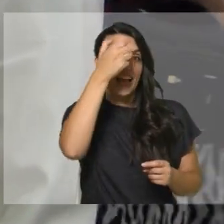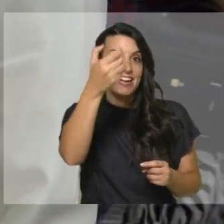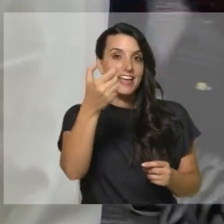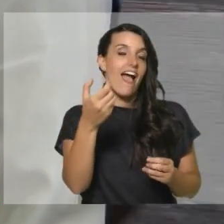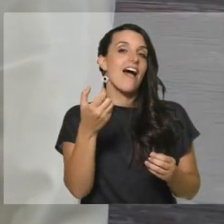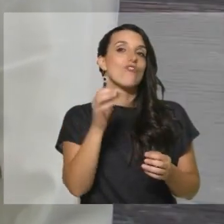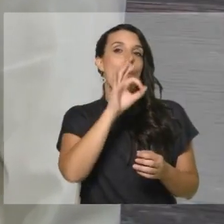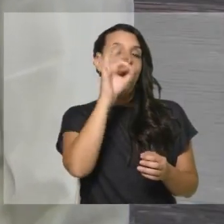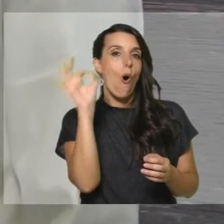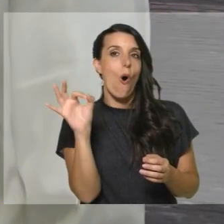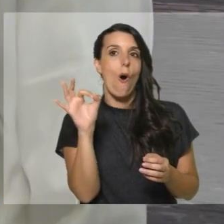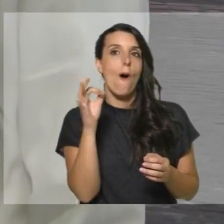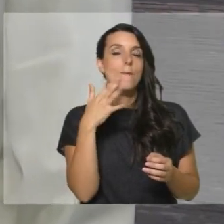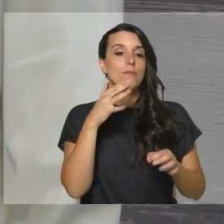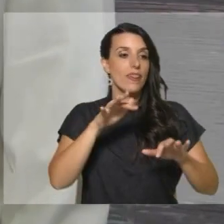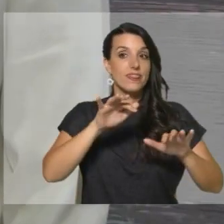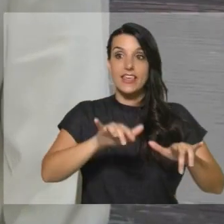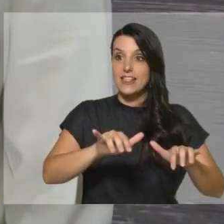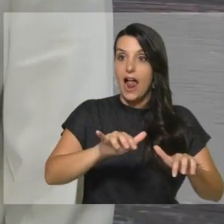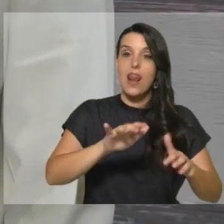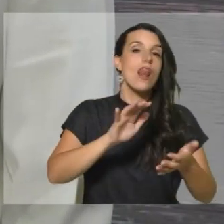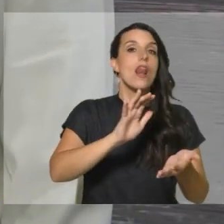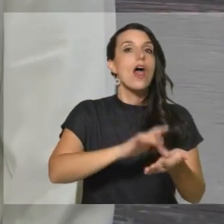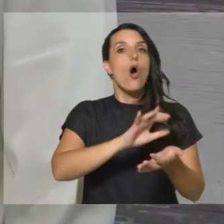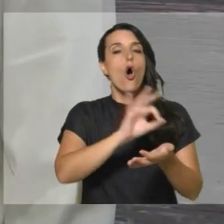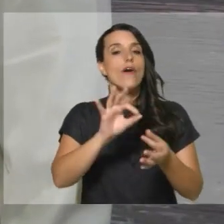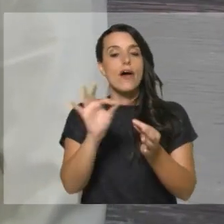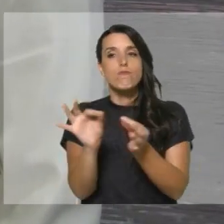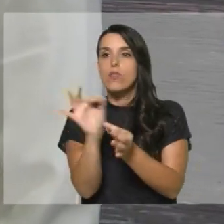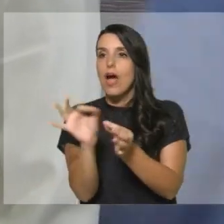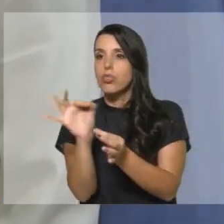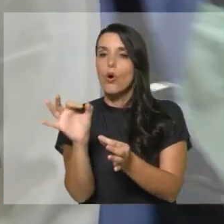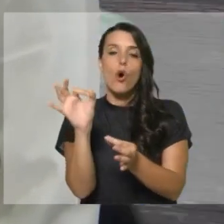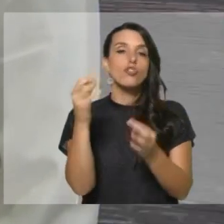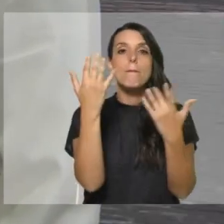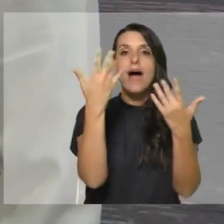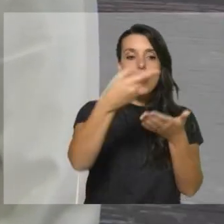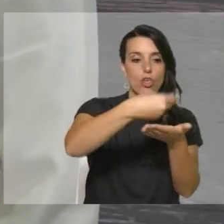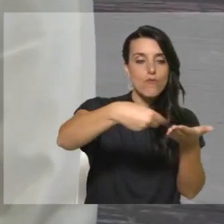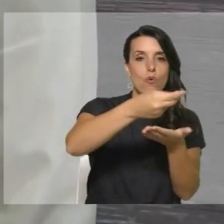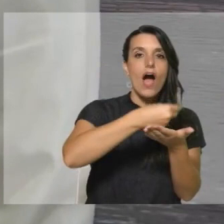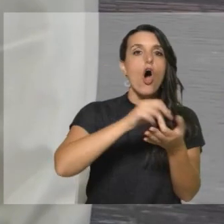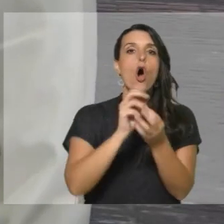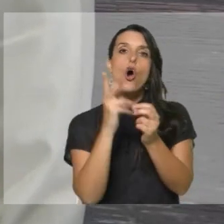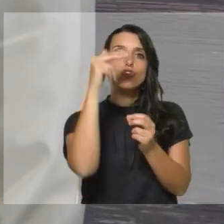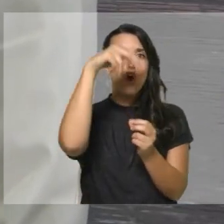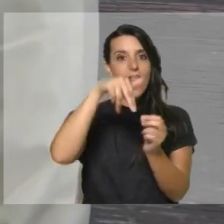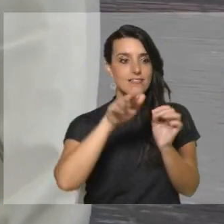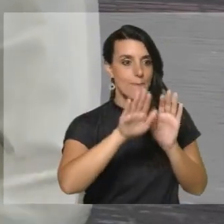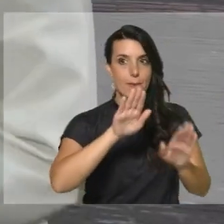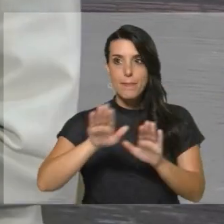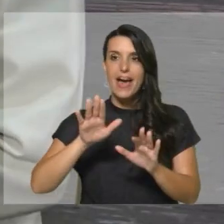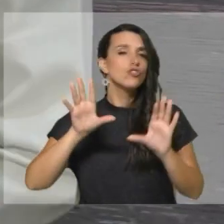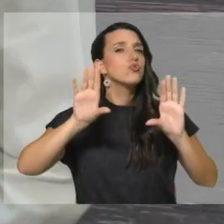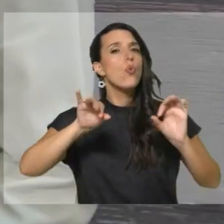hay obra digital, hay obra con bordado, hay ilustración a mano, hay collage, que eso también es lo interesante de la